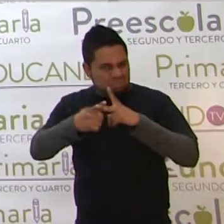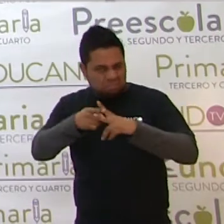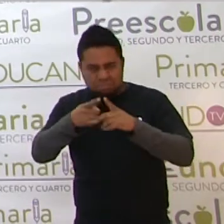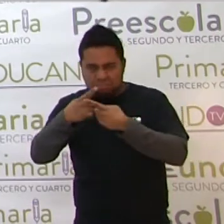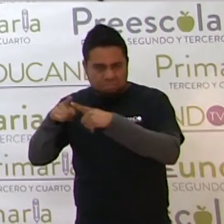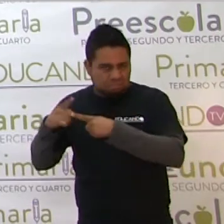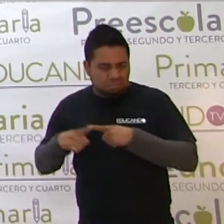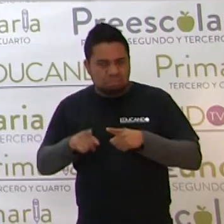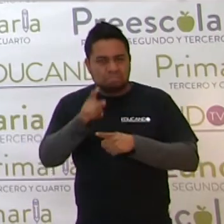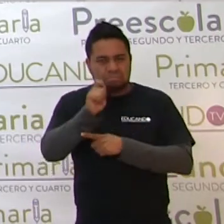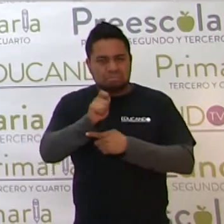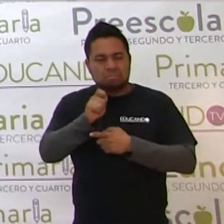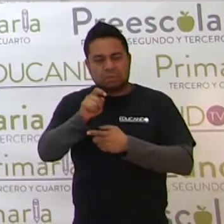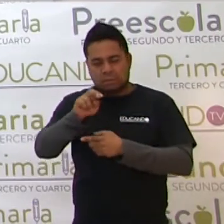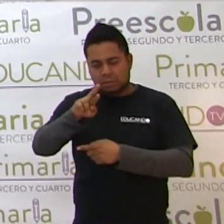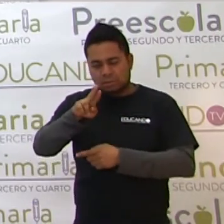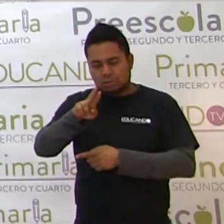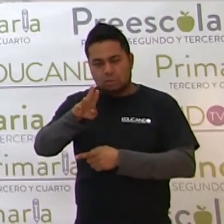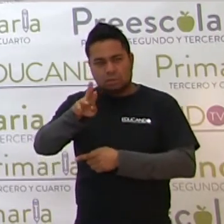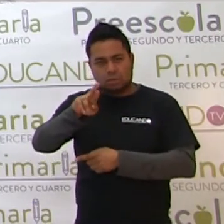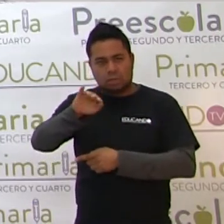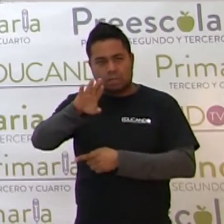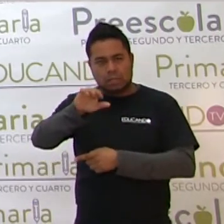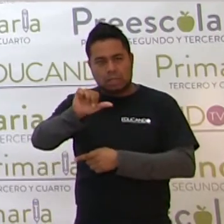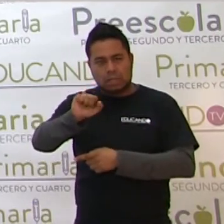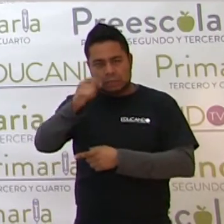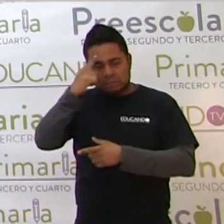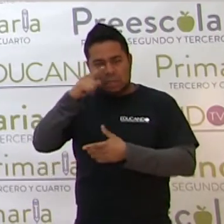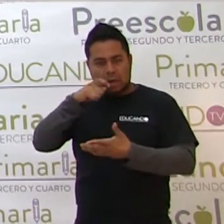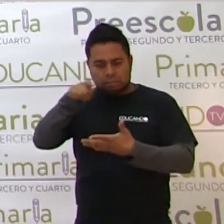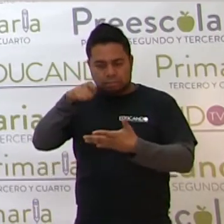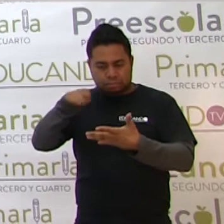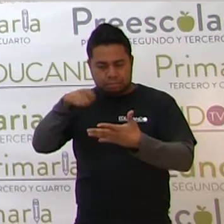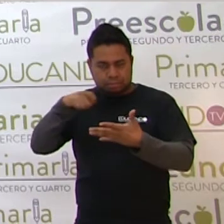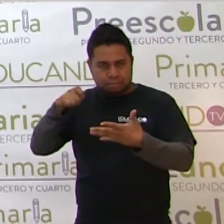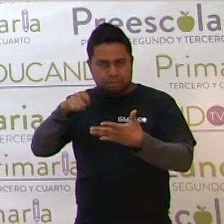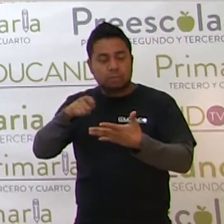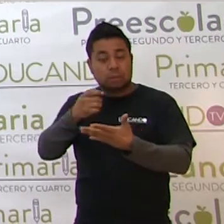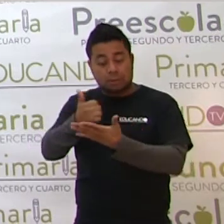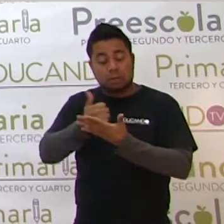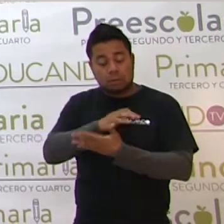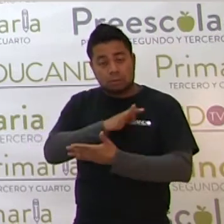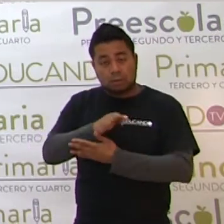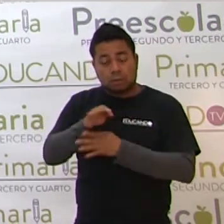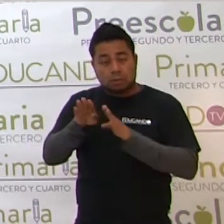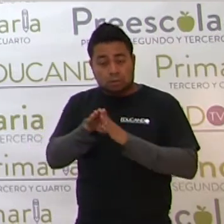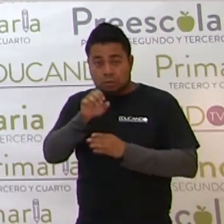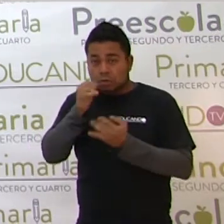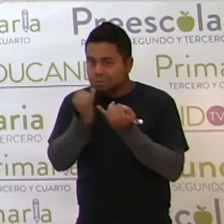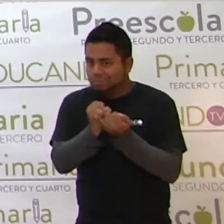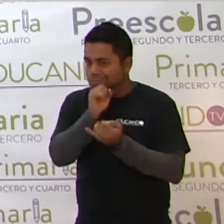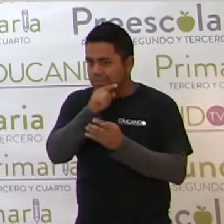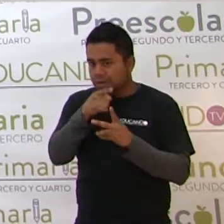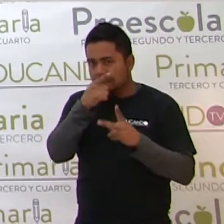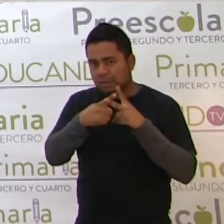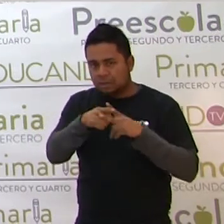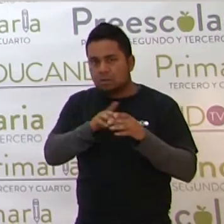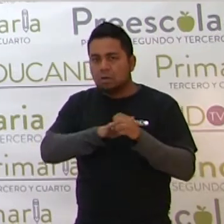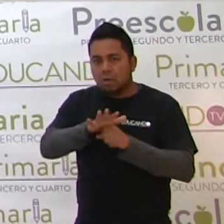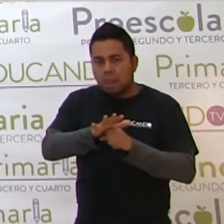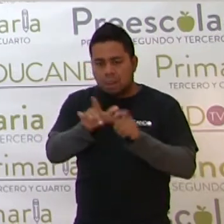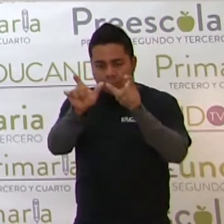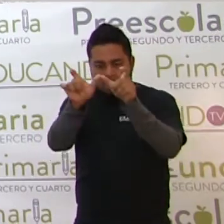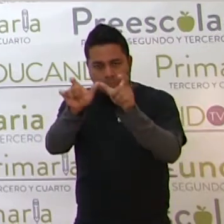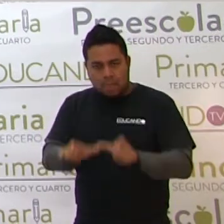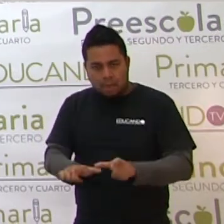rúbricas van a ser para calificar y de ahí entonces vamos a empezar a ver como parte de las matemáticas lo que son las